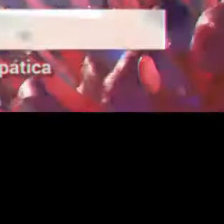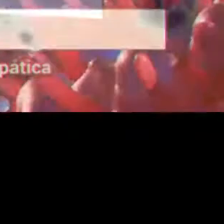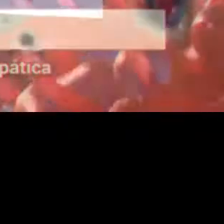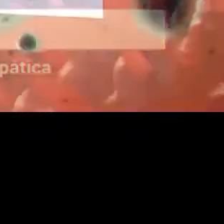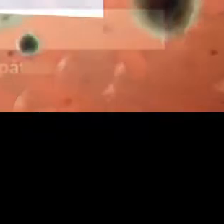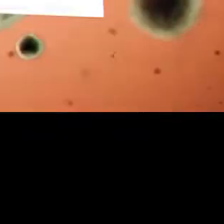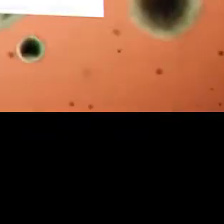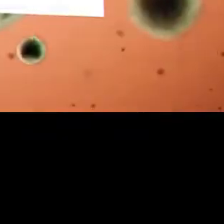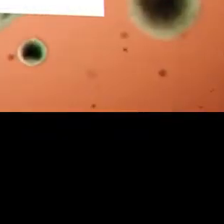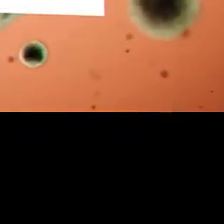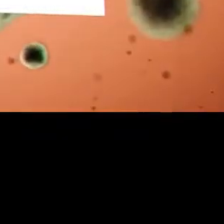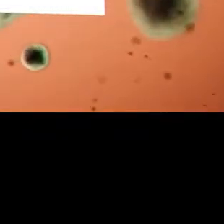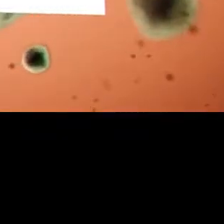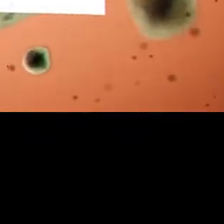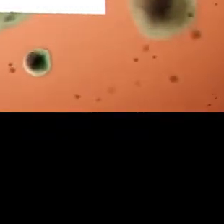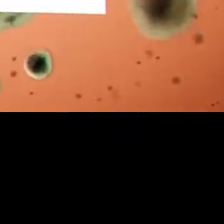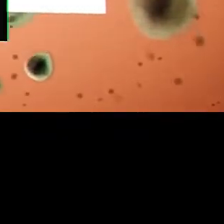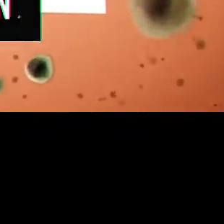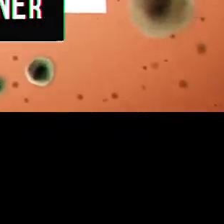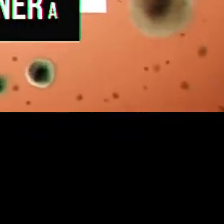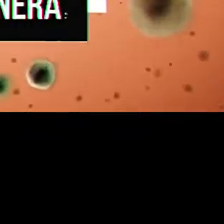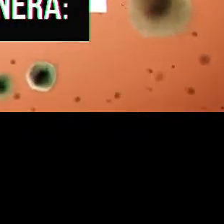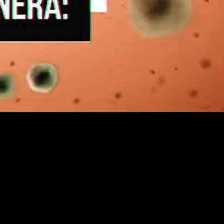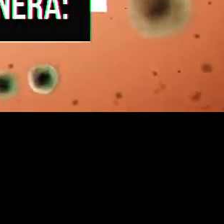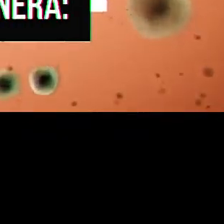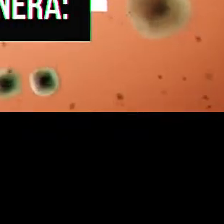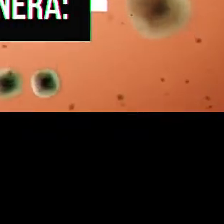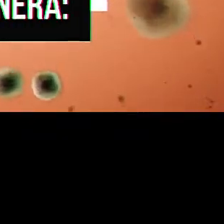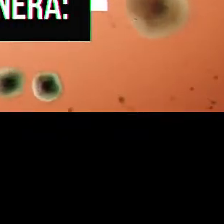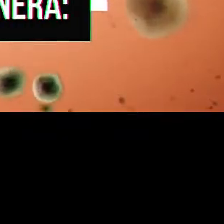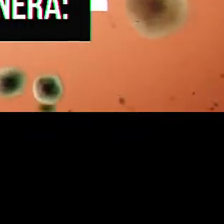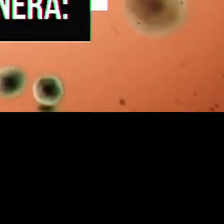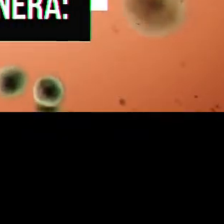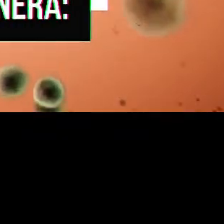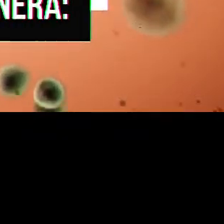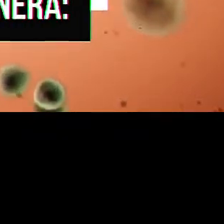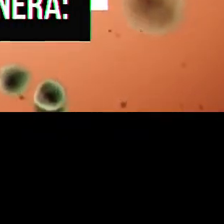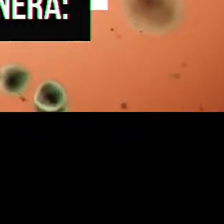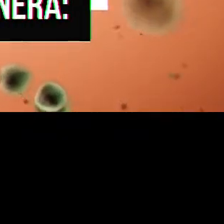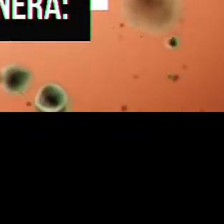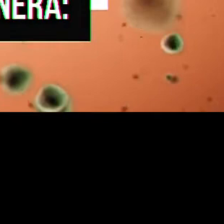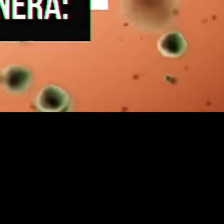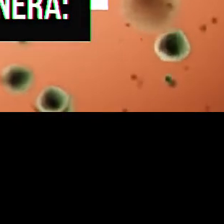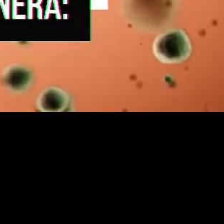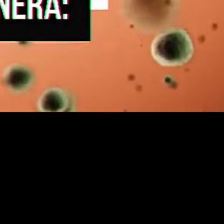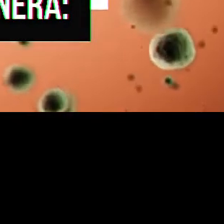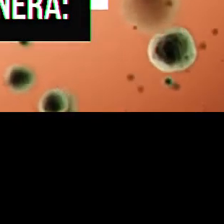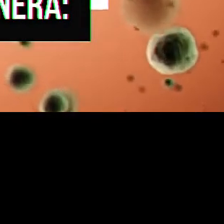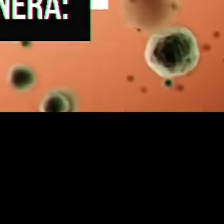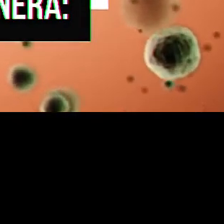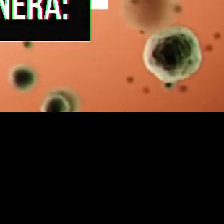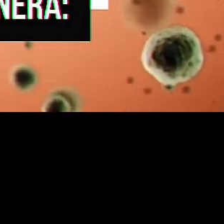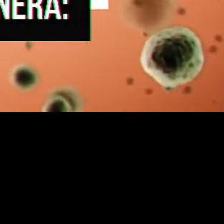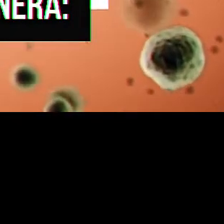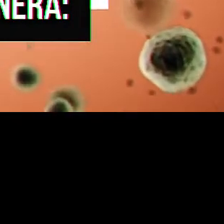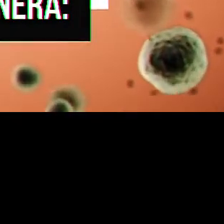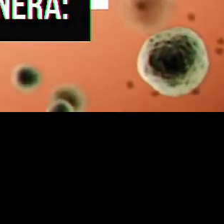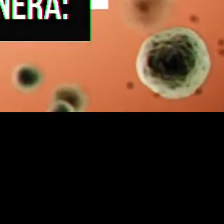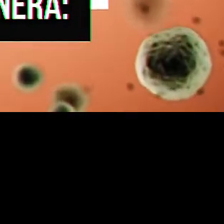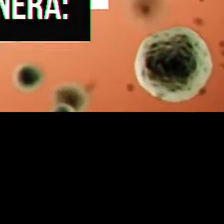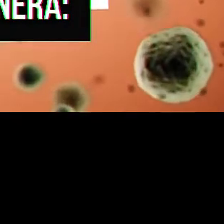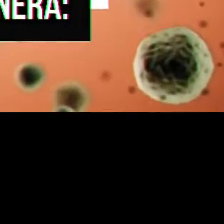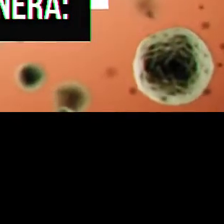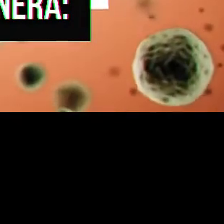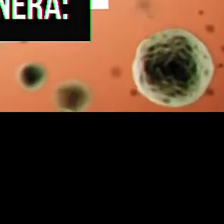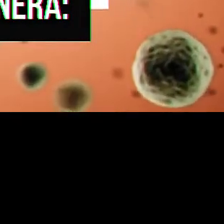como se propaga el coronavirus por contacto con personas infectadas o superficies contaminadas a través del aire